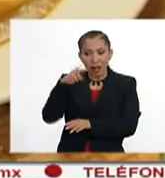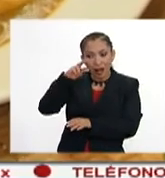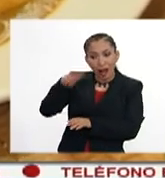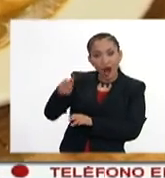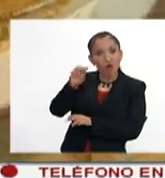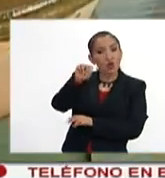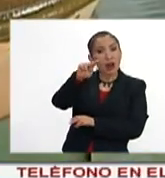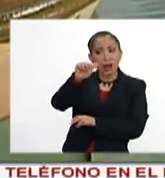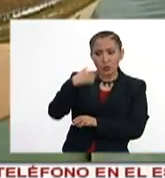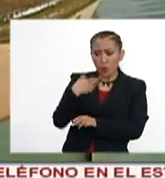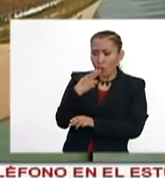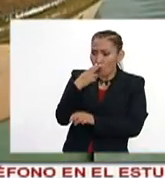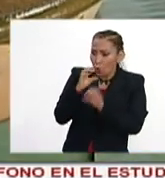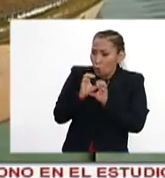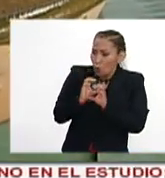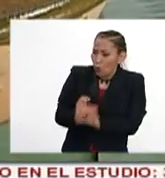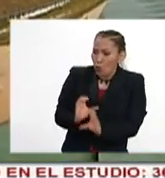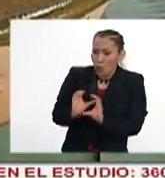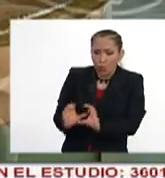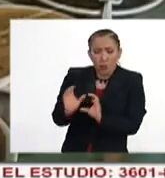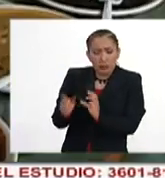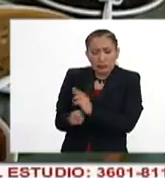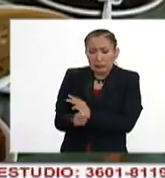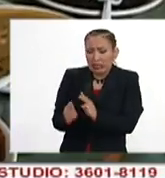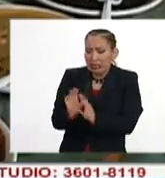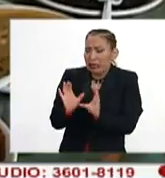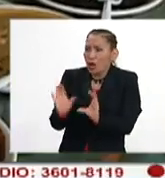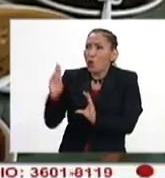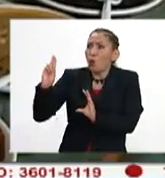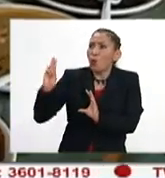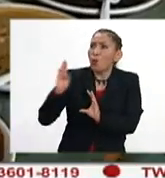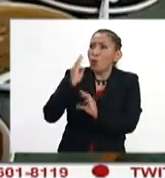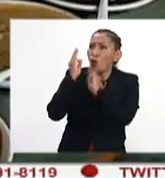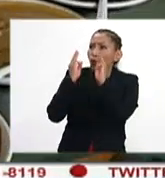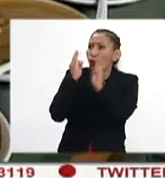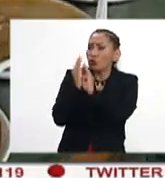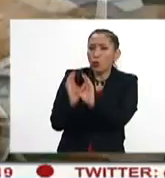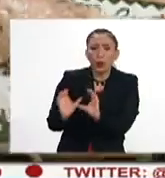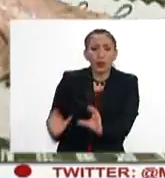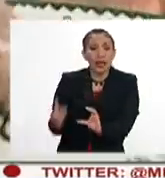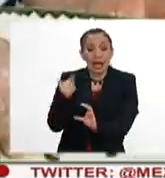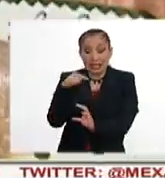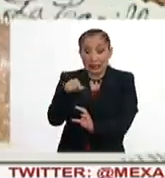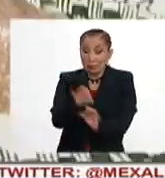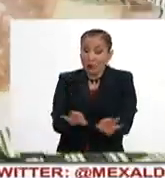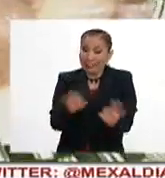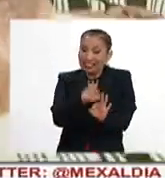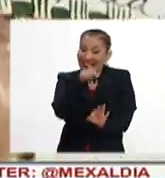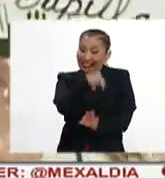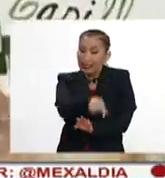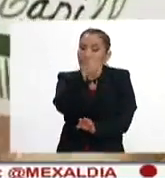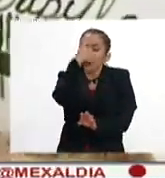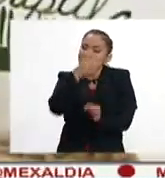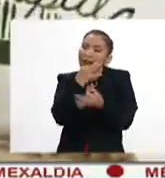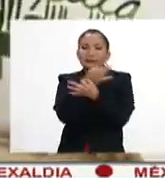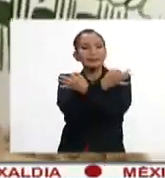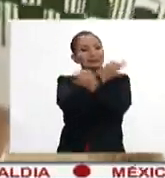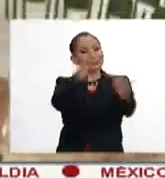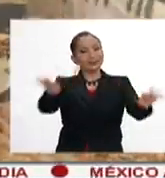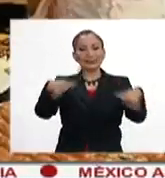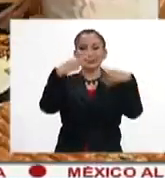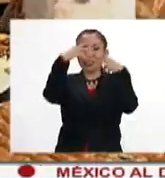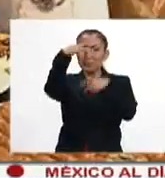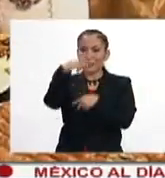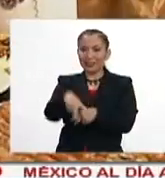considerada por la UNESCO como Patrimonio Inmaterial de la Humanidad. Va a ser pieza clave, por supuesto, para promocionar